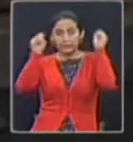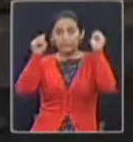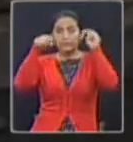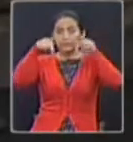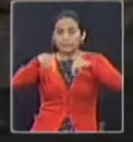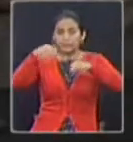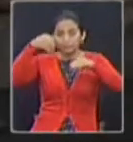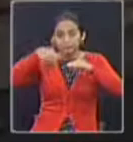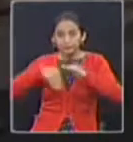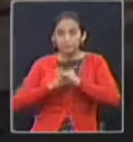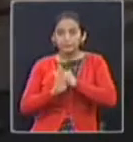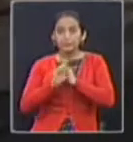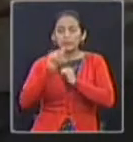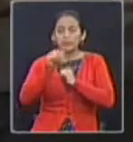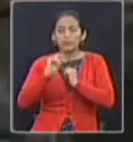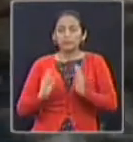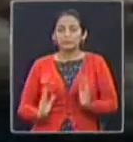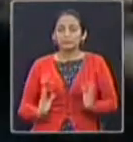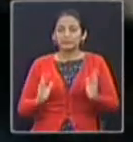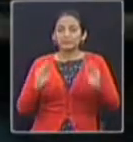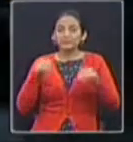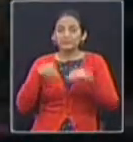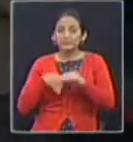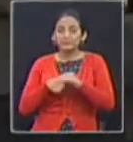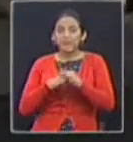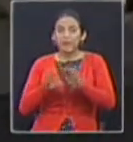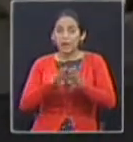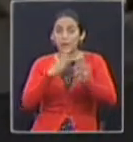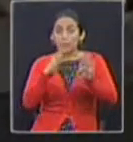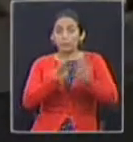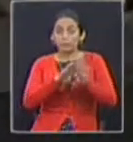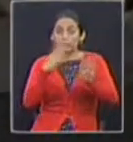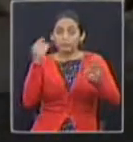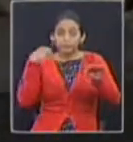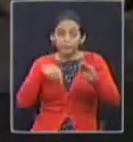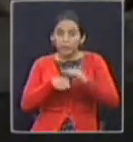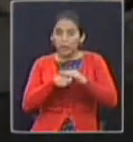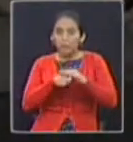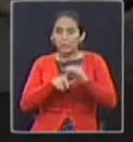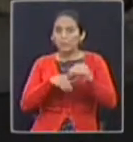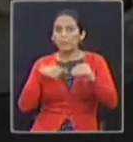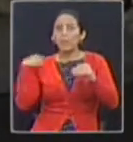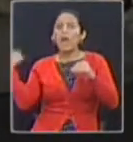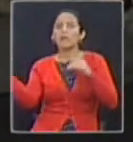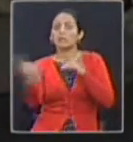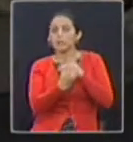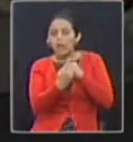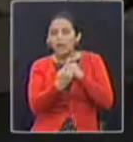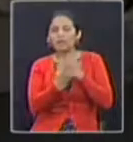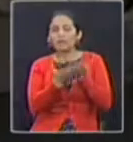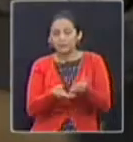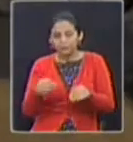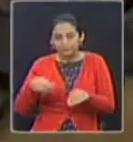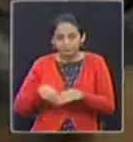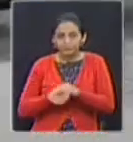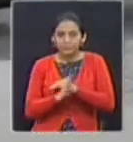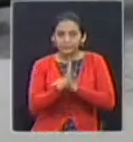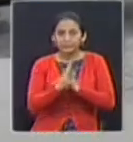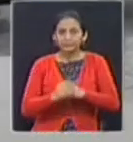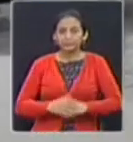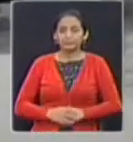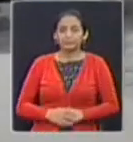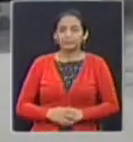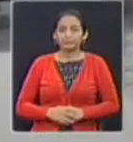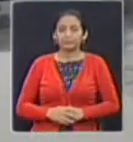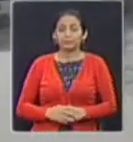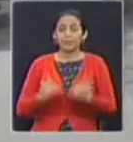Él ingresó justamente al edificio no por la puerta principal, sino por la puerta de atrás. El vicepresidente ha